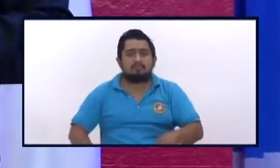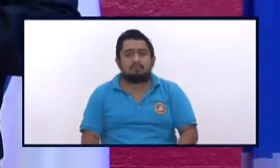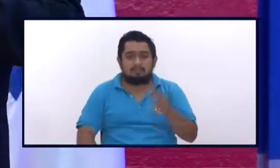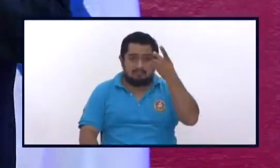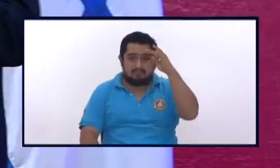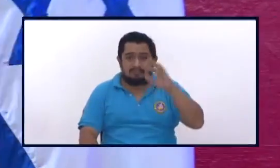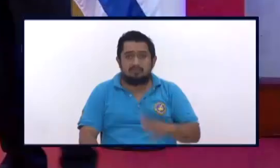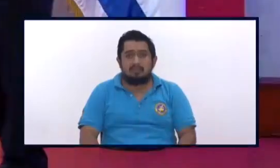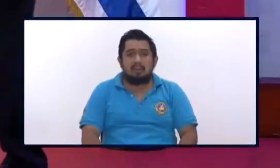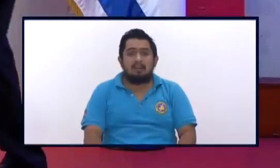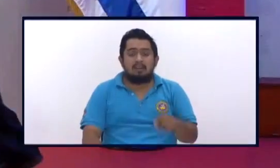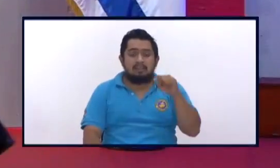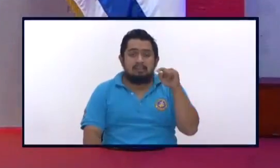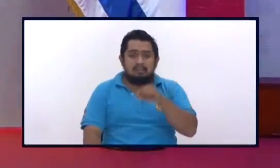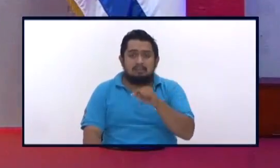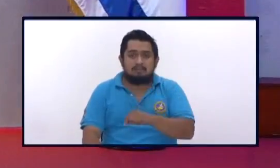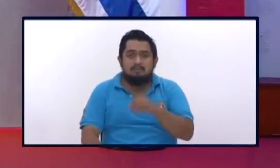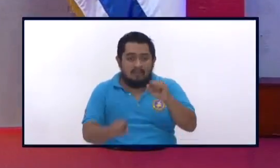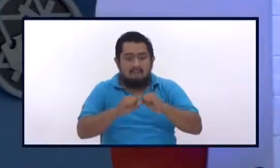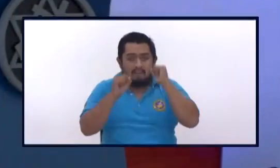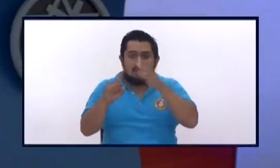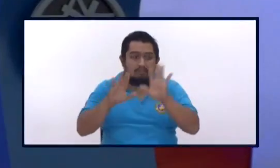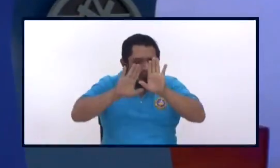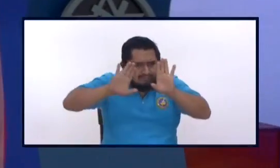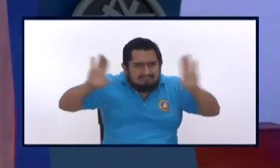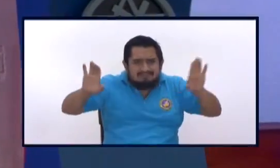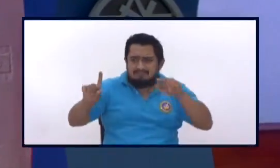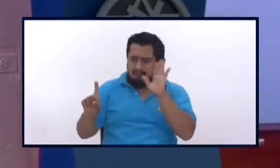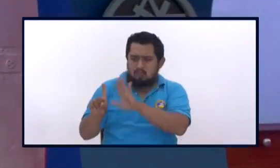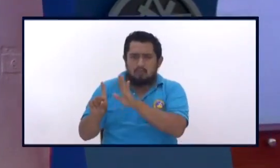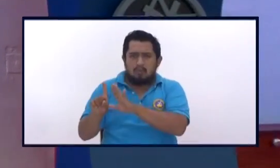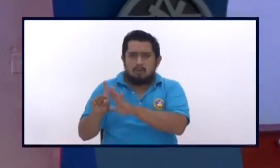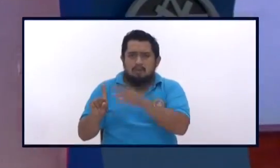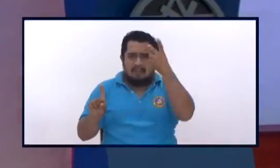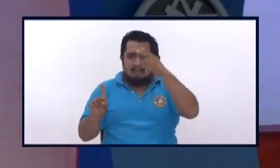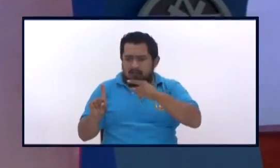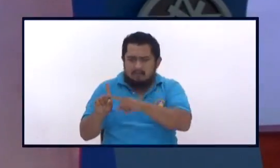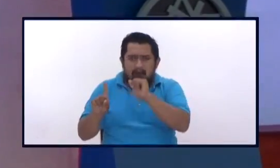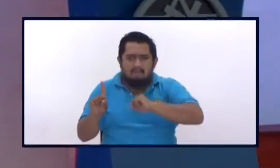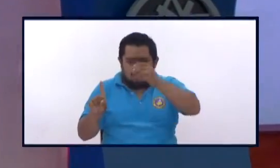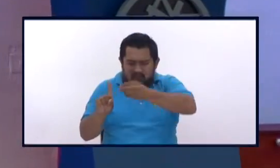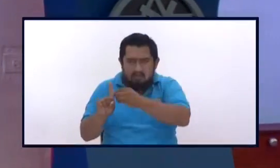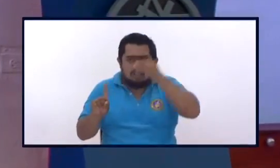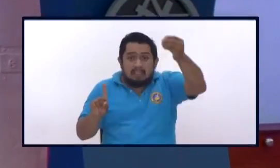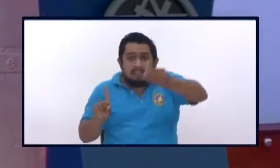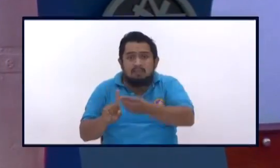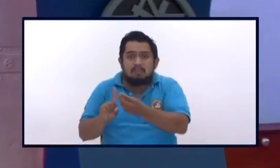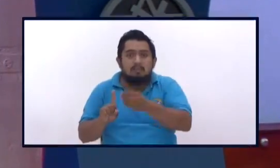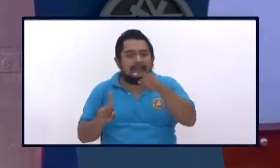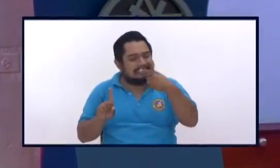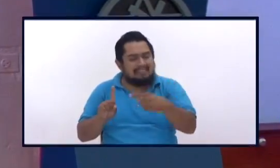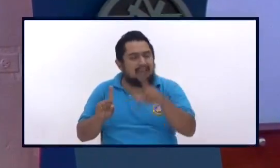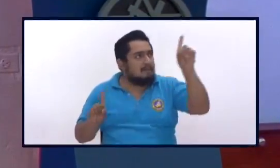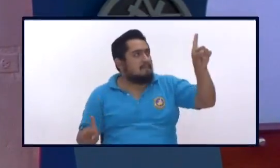en pocas palabras amigos y hermanos la fuerza de sansón no venía de su voto venía y vino y vendrá siempre de la